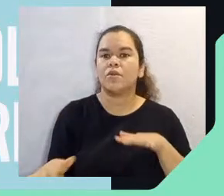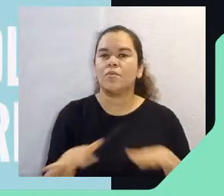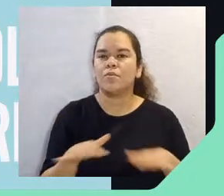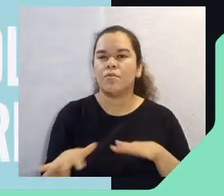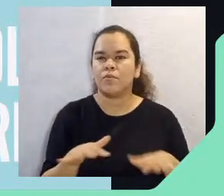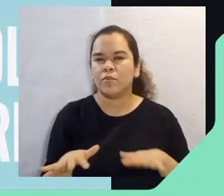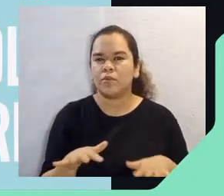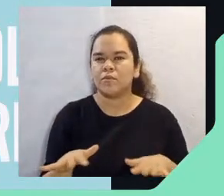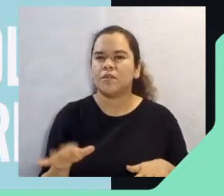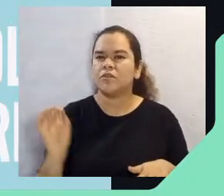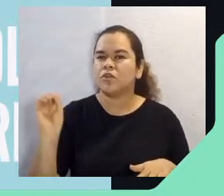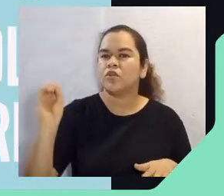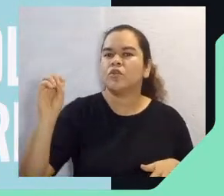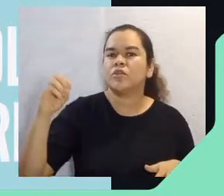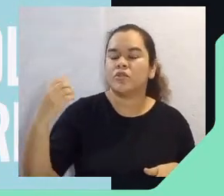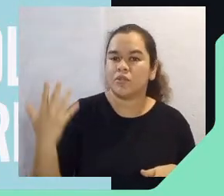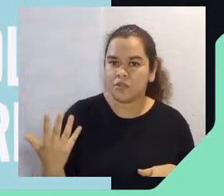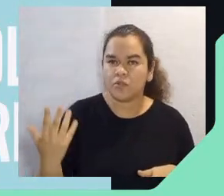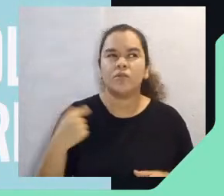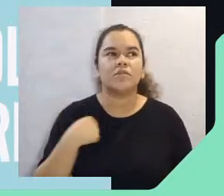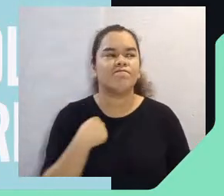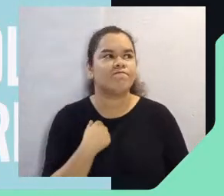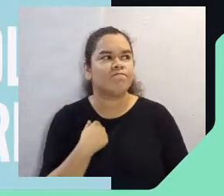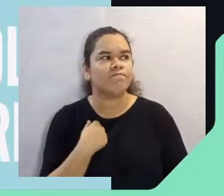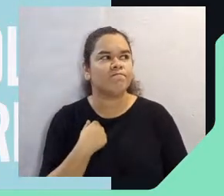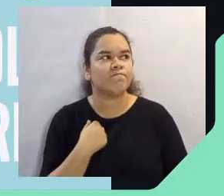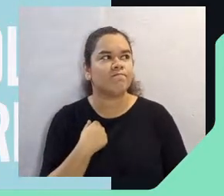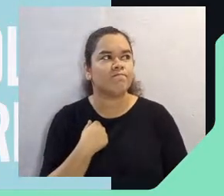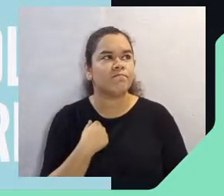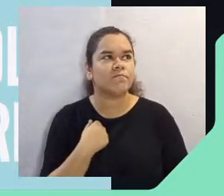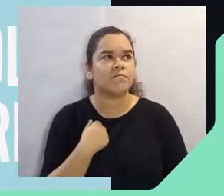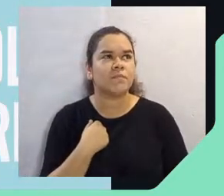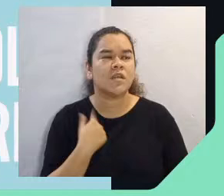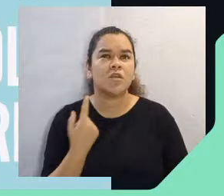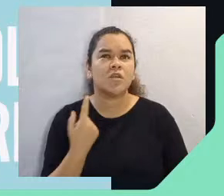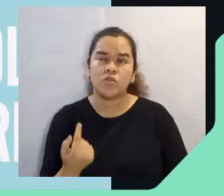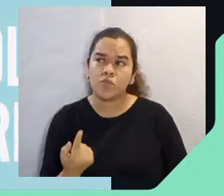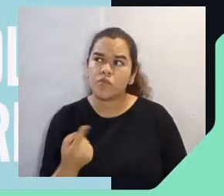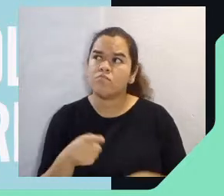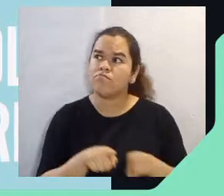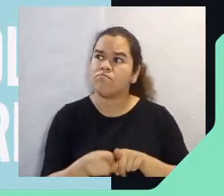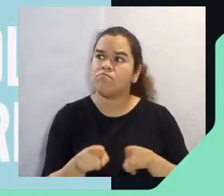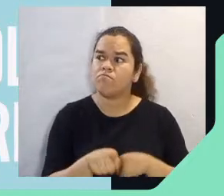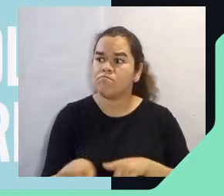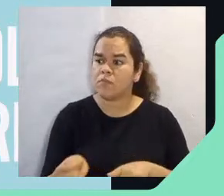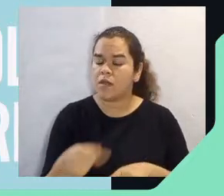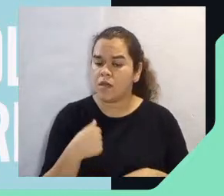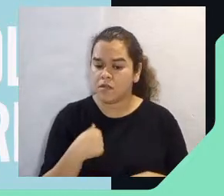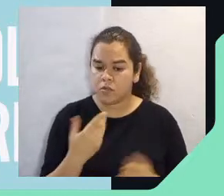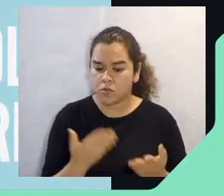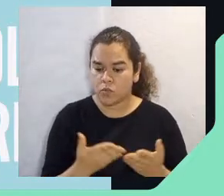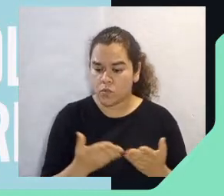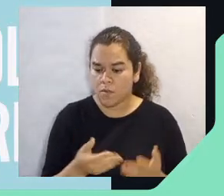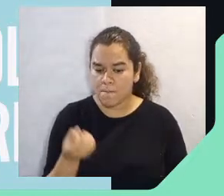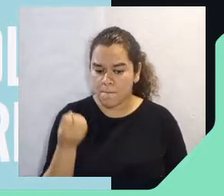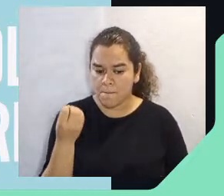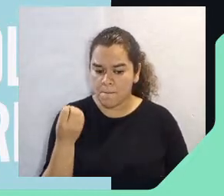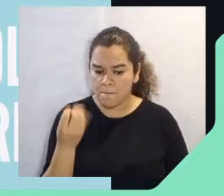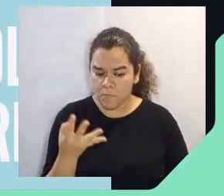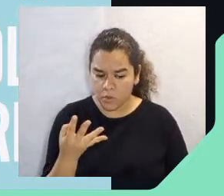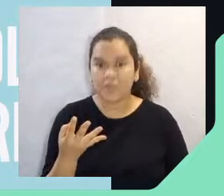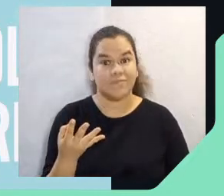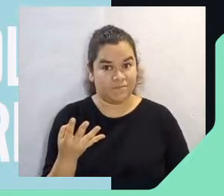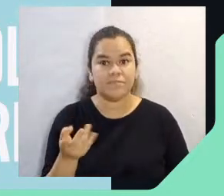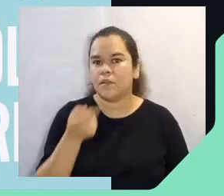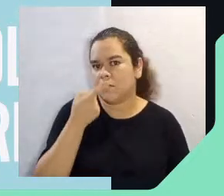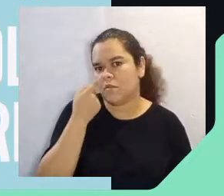tecnología y decimos por qué queremos transcurrir este camino de una licenciatura en sistemas.